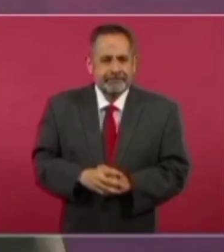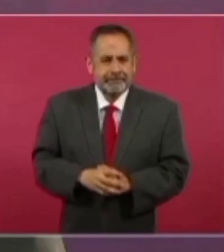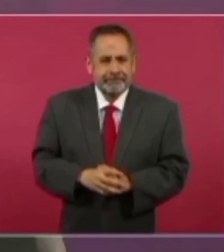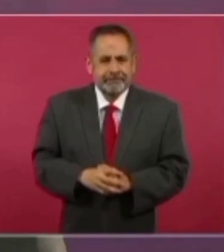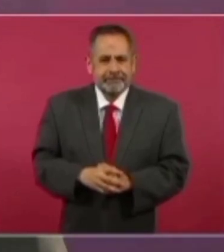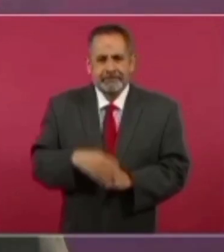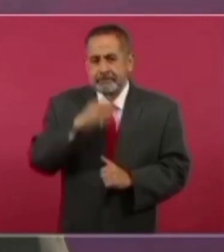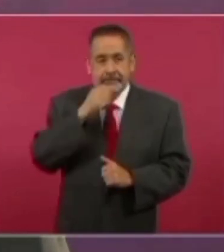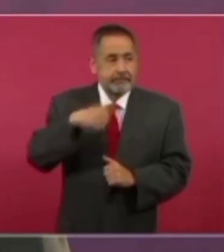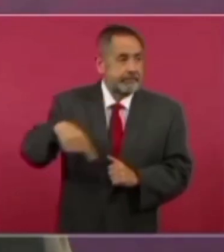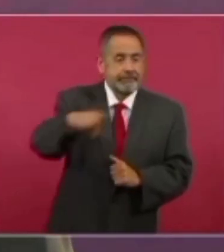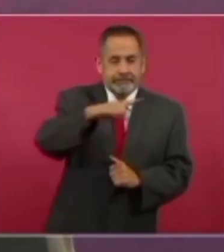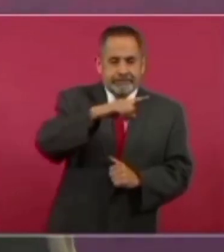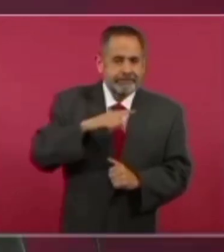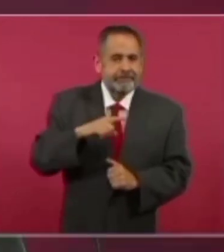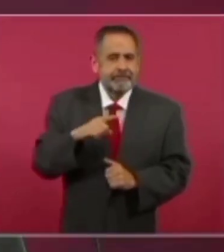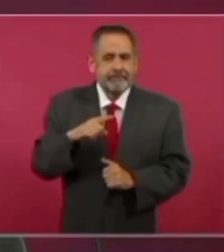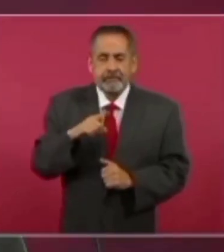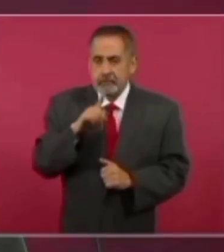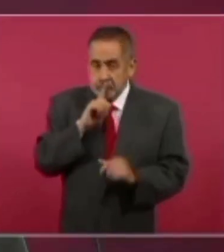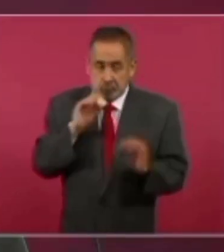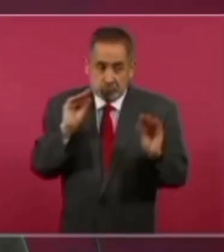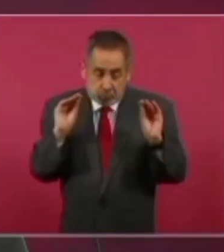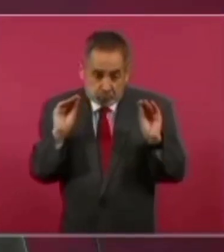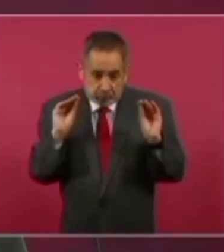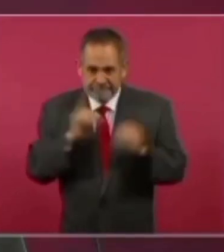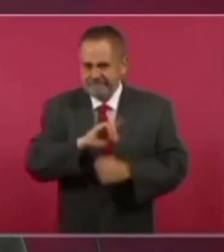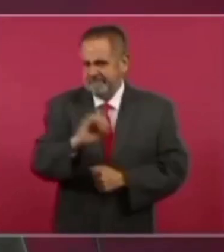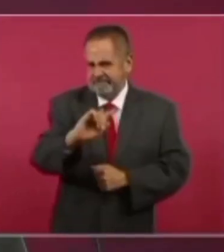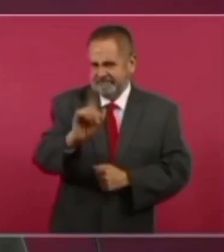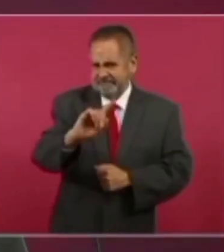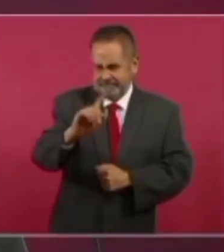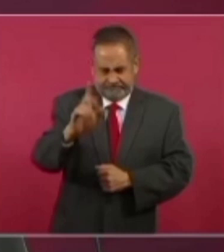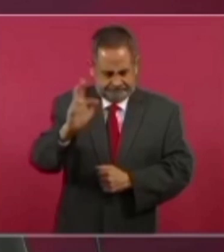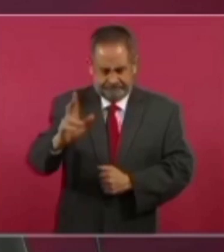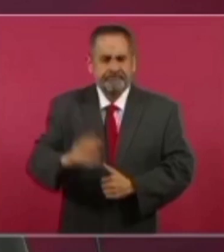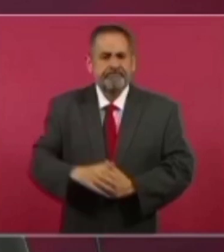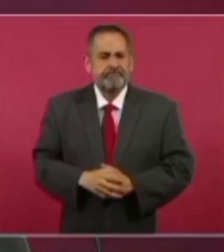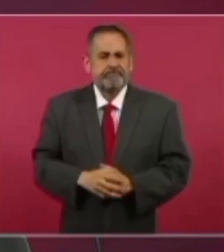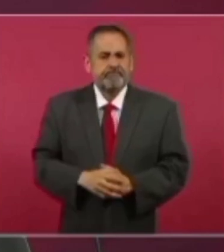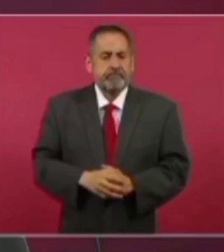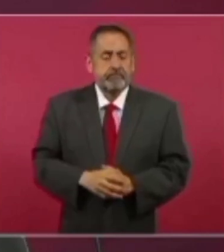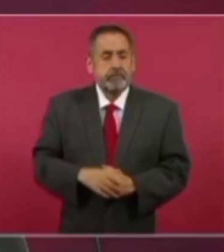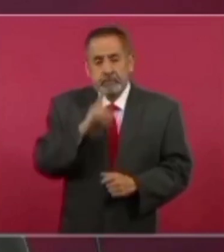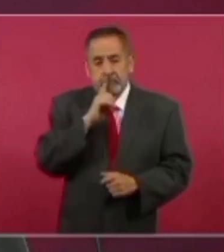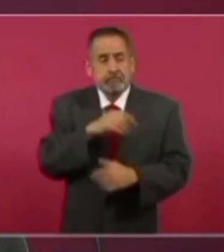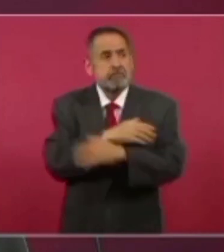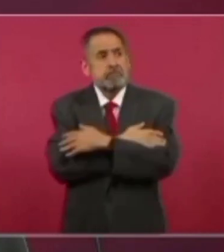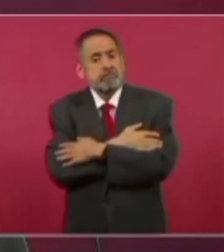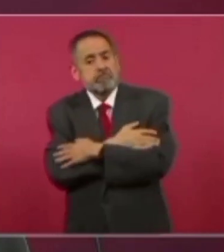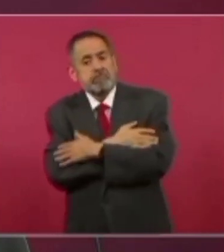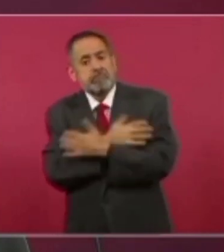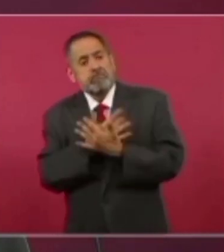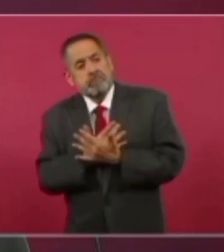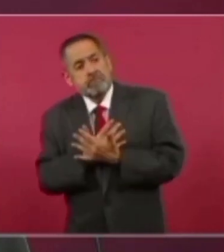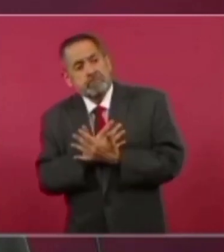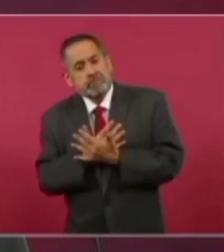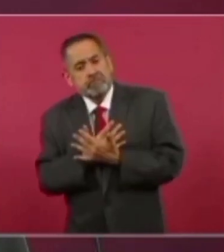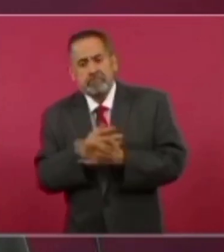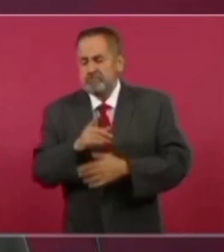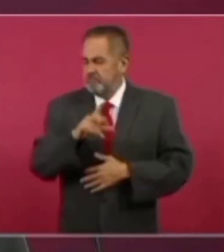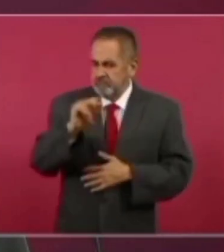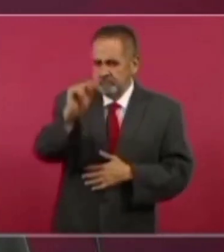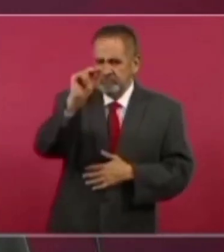no nos vamos a quedar callados, ni con los brazos cruzados.